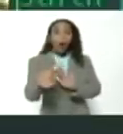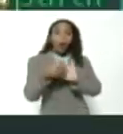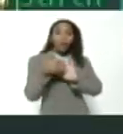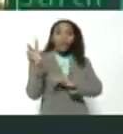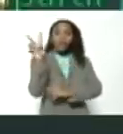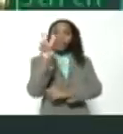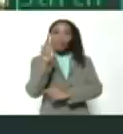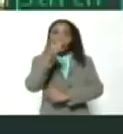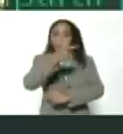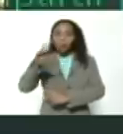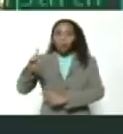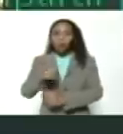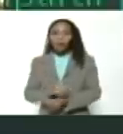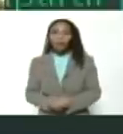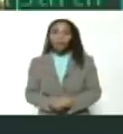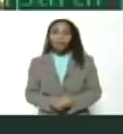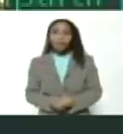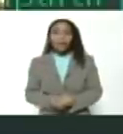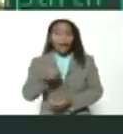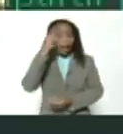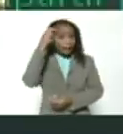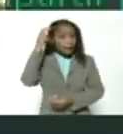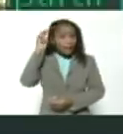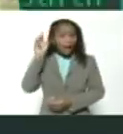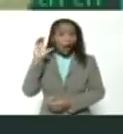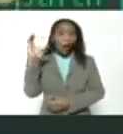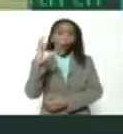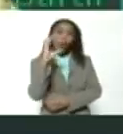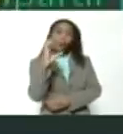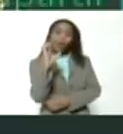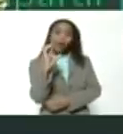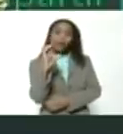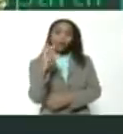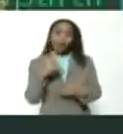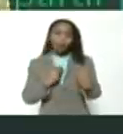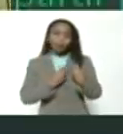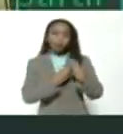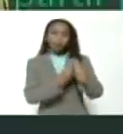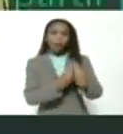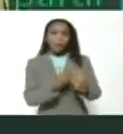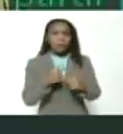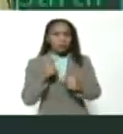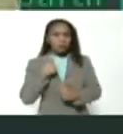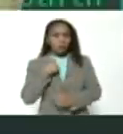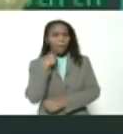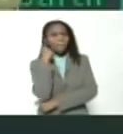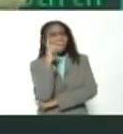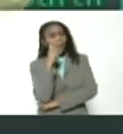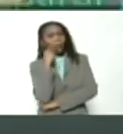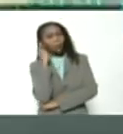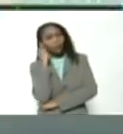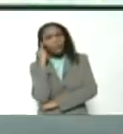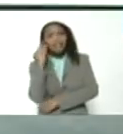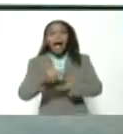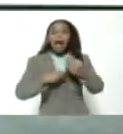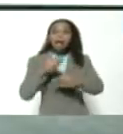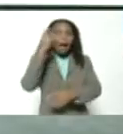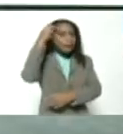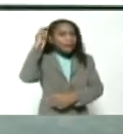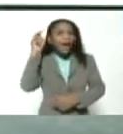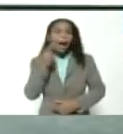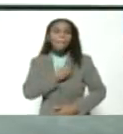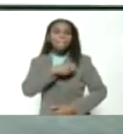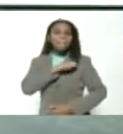venezolanos. La canciller de Colombia la acompaña. Pero yo me pregunto, ¿qué hace la canciller de